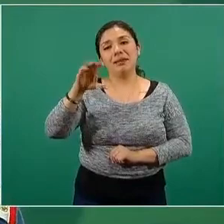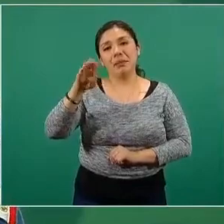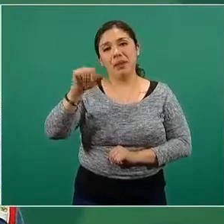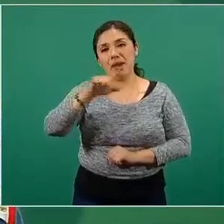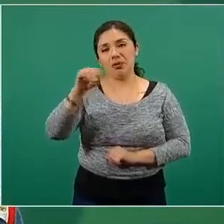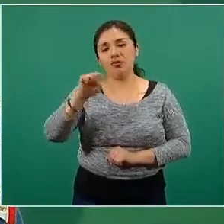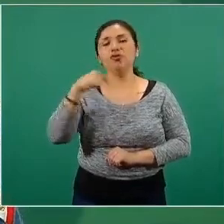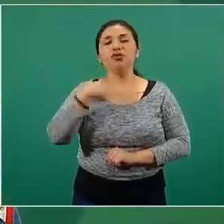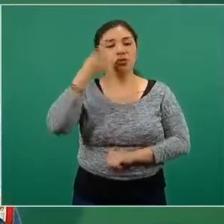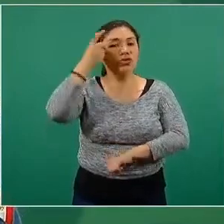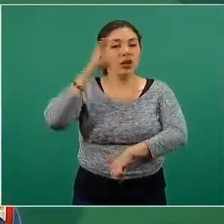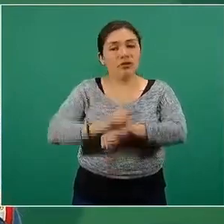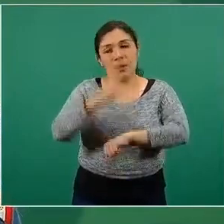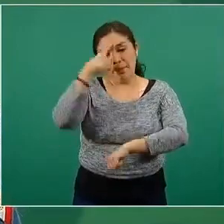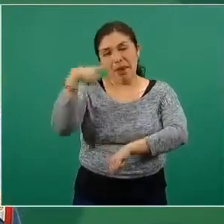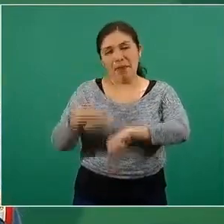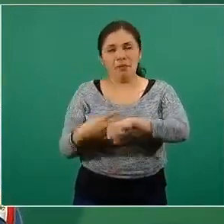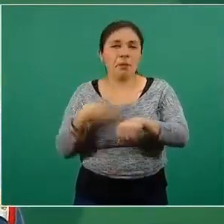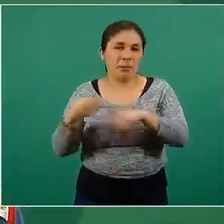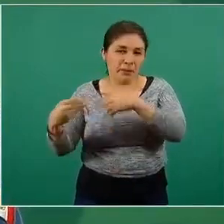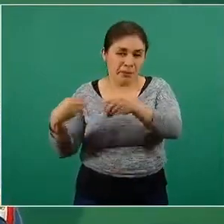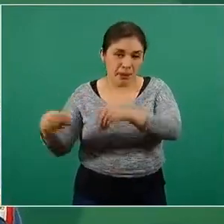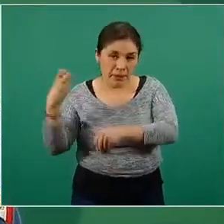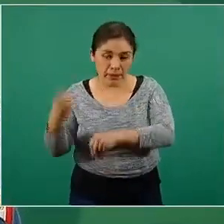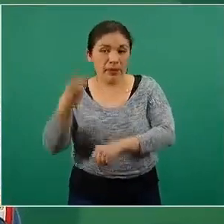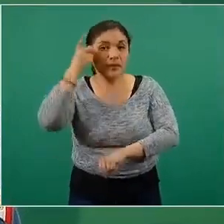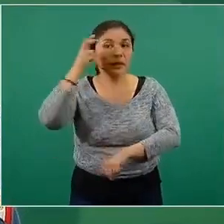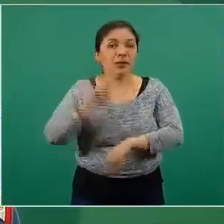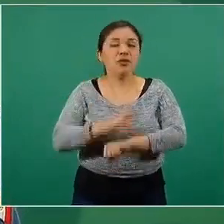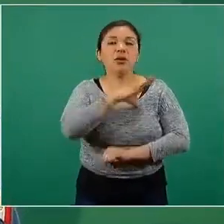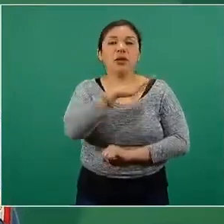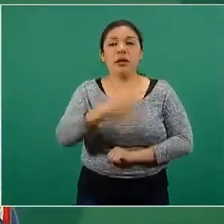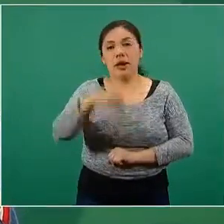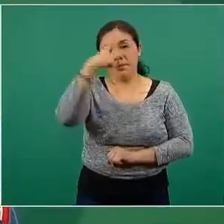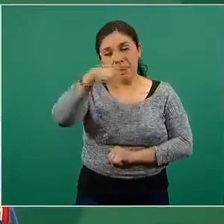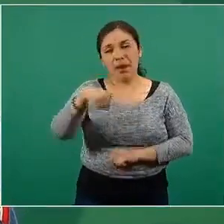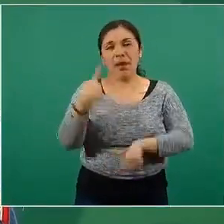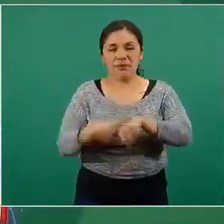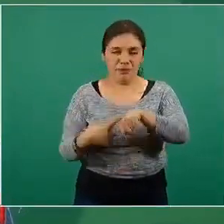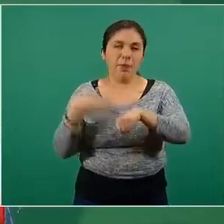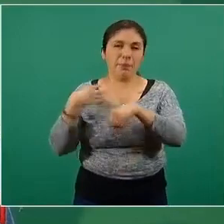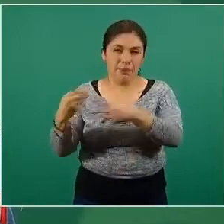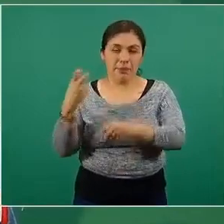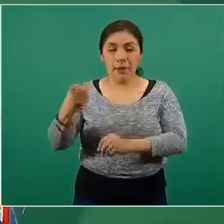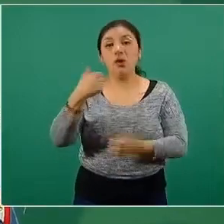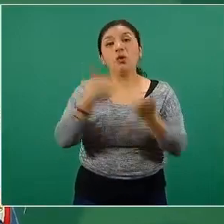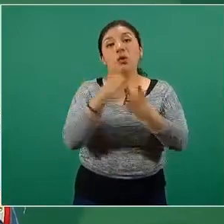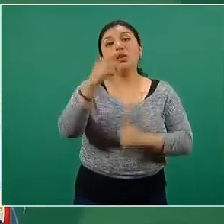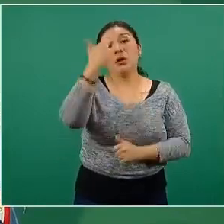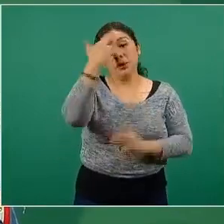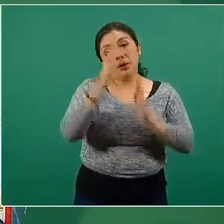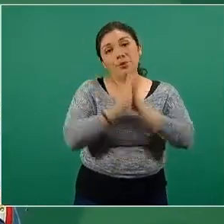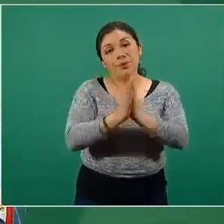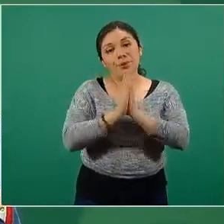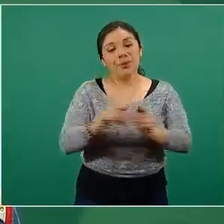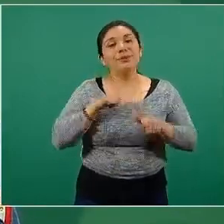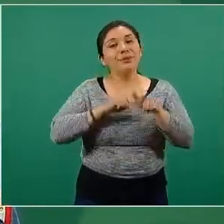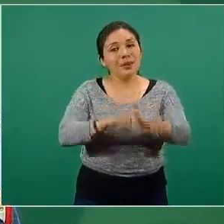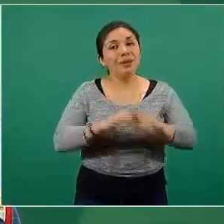Vigilancia Epidemiológica de Enfermedades Transmisibles de la Dirección General de Epidemiología. Recuerden